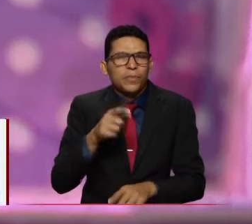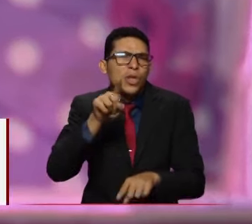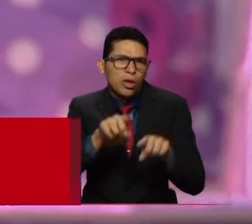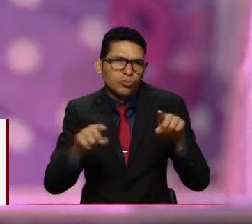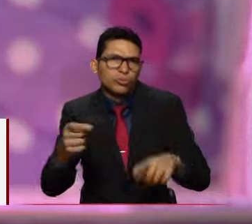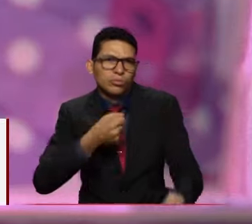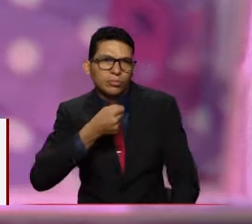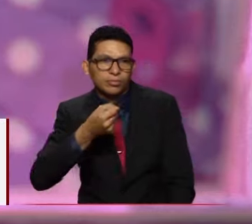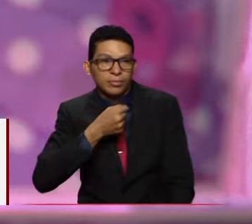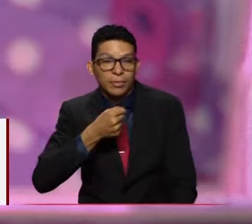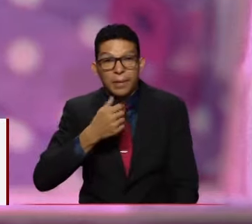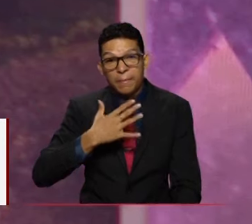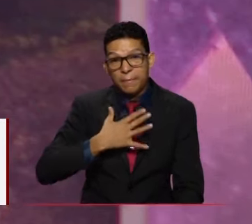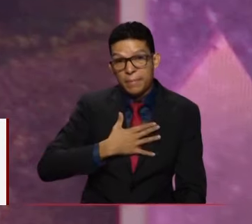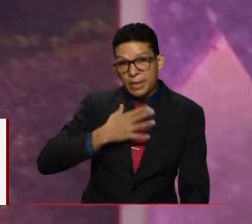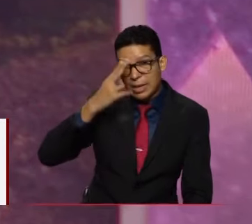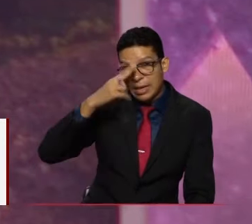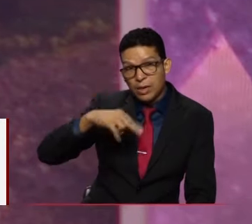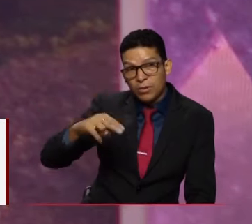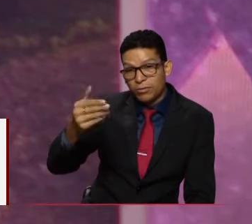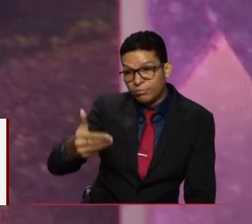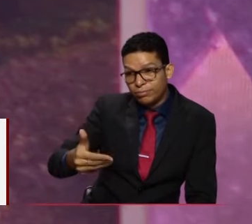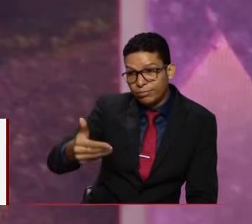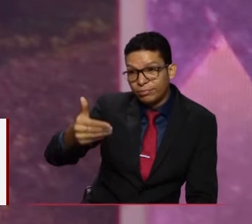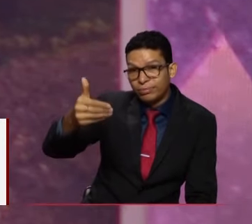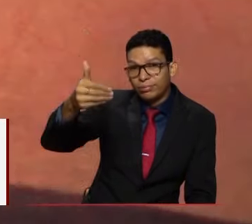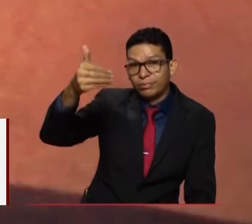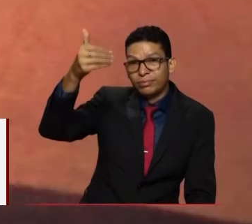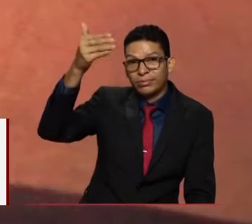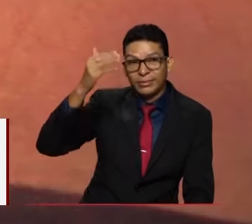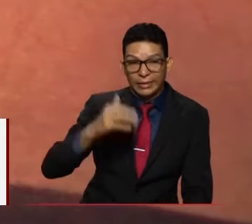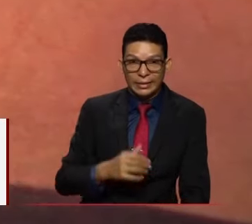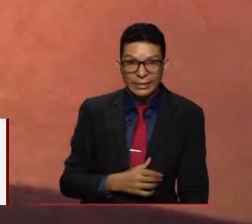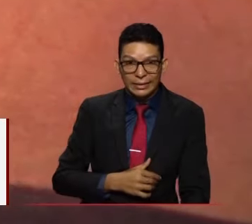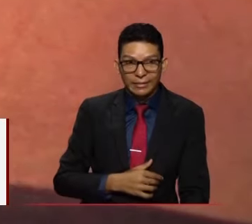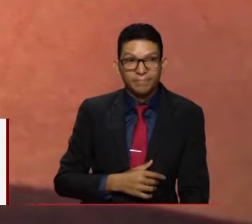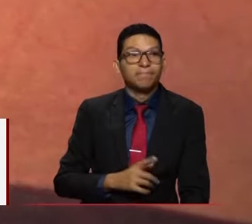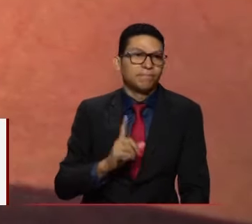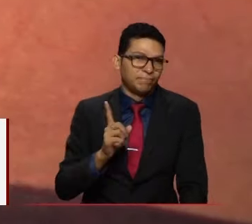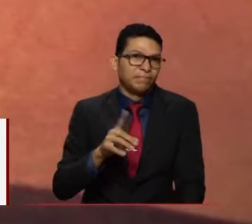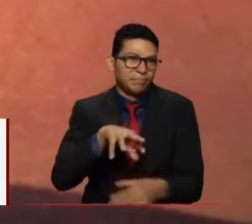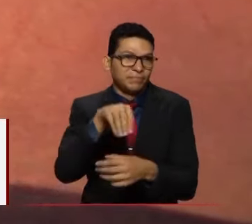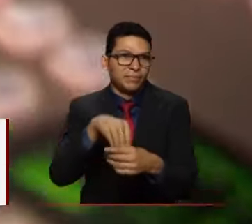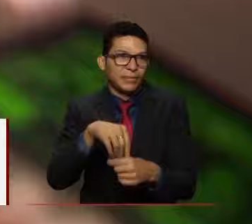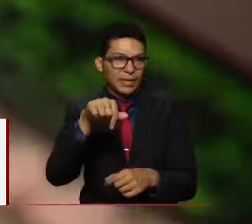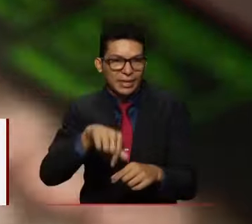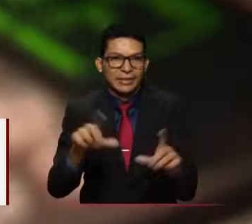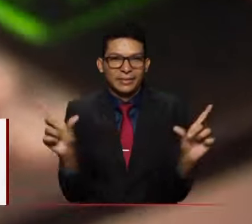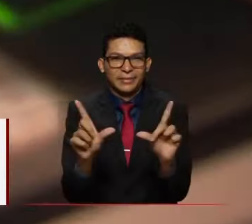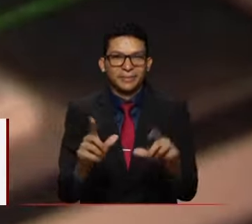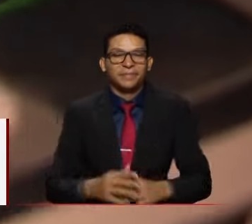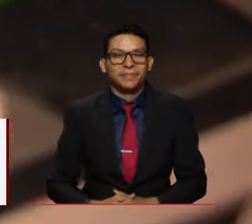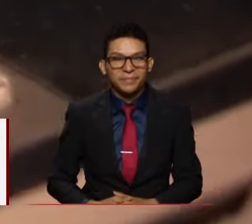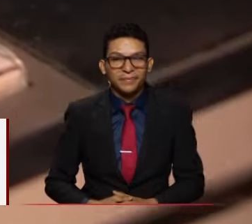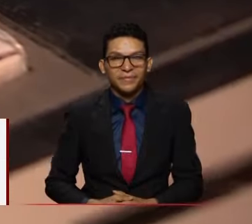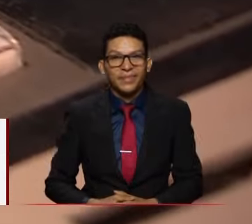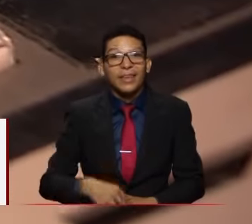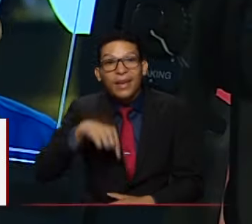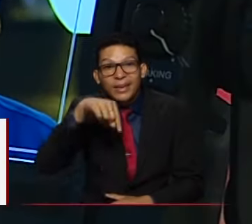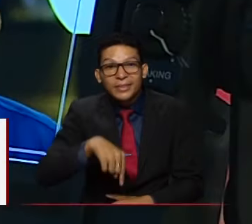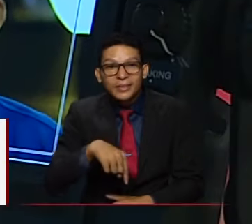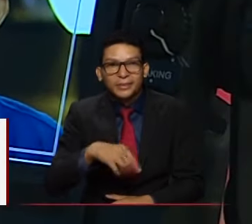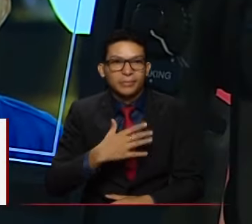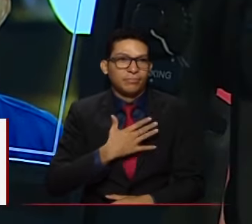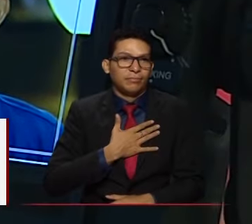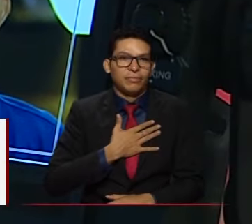Todo el proceso de mi hijo, o sea, toda su infancia, su adolescencia, pues ha sido aquí en el canal. Telepacífico para mí lo ha